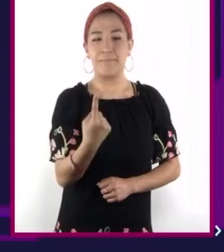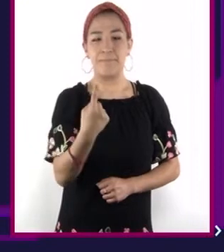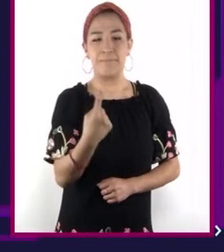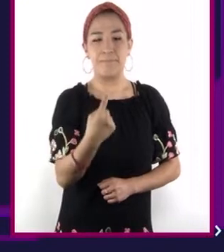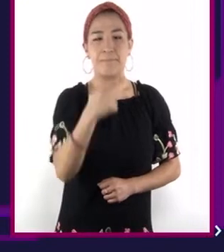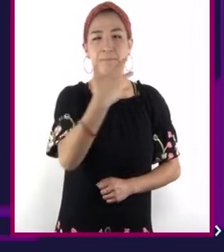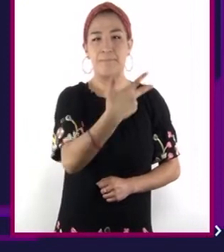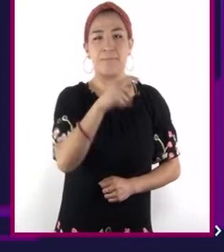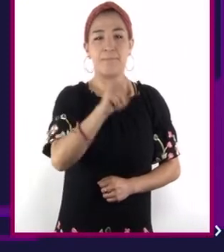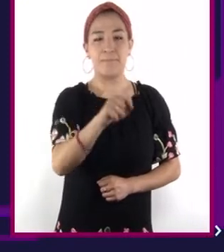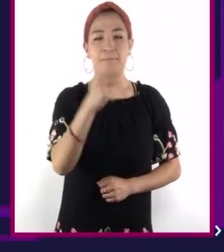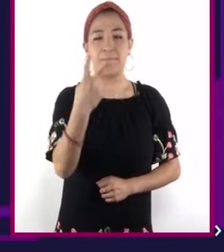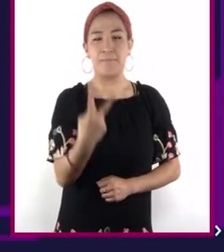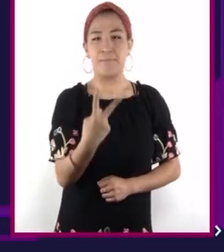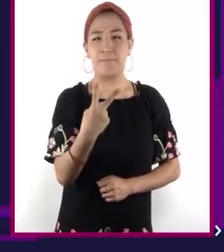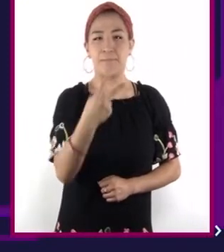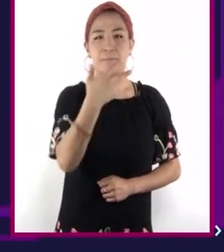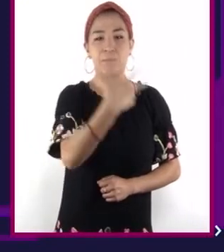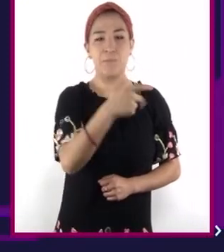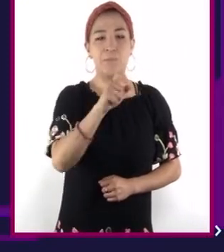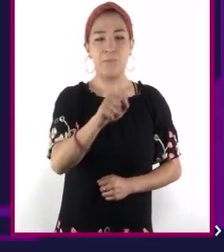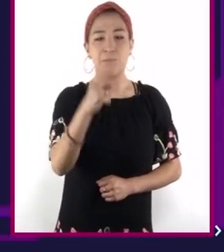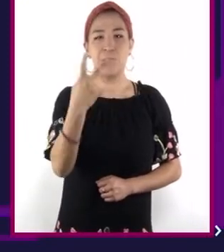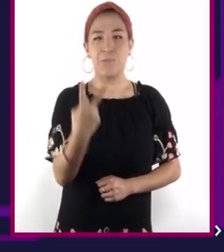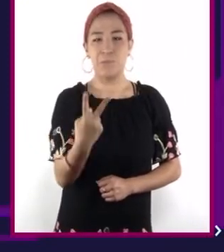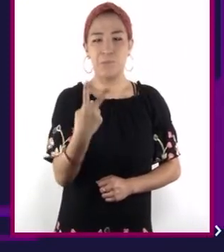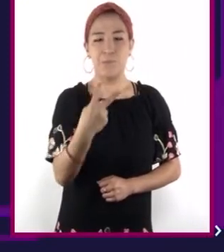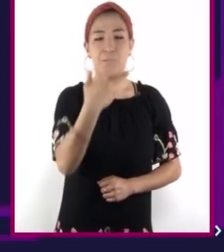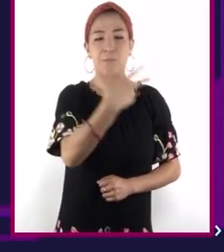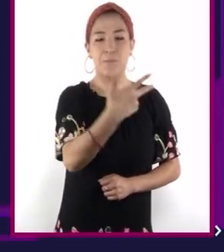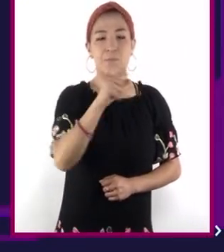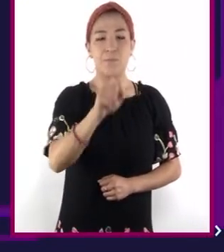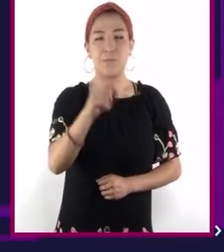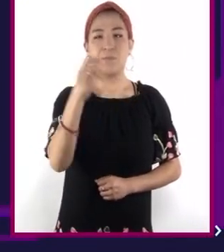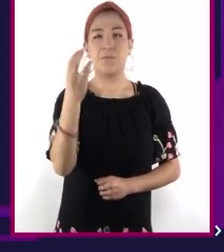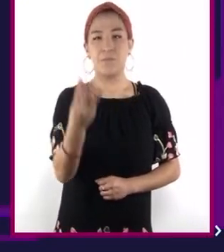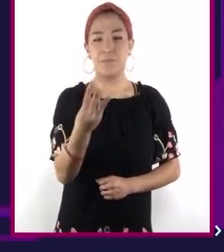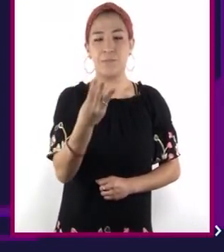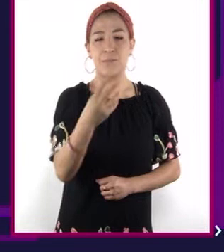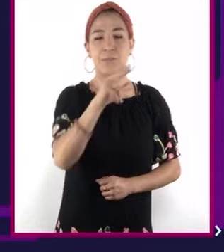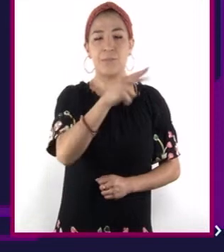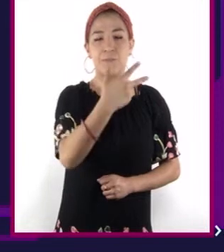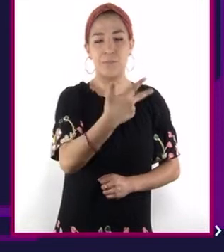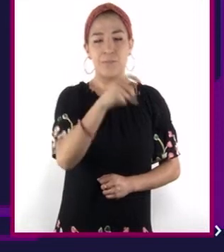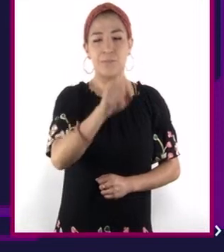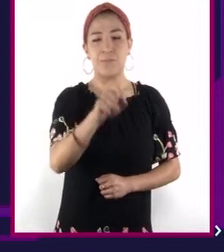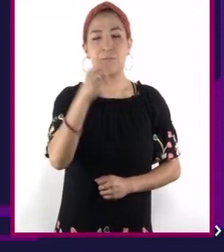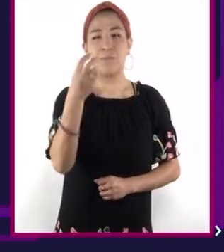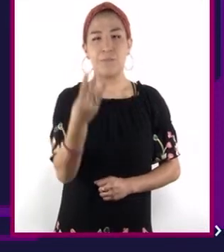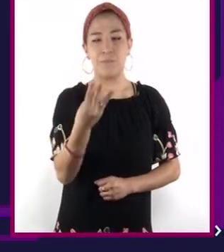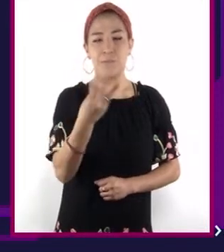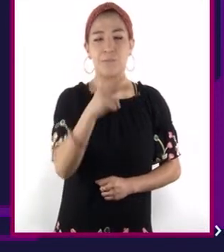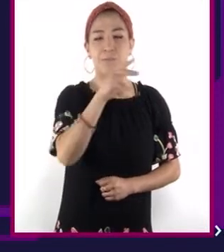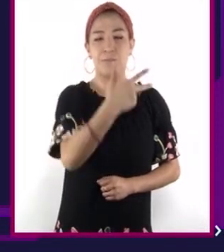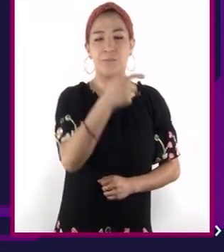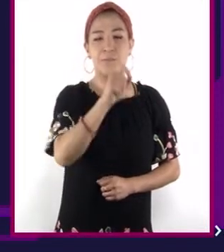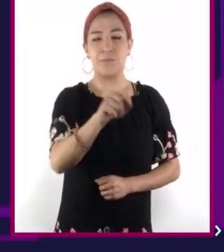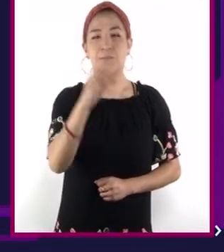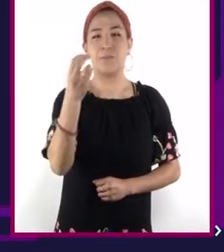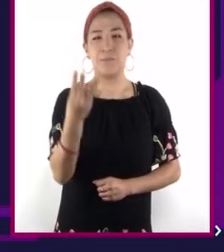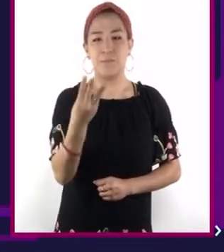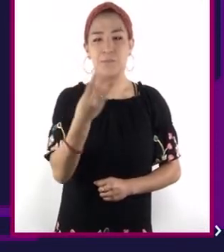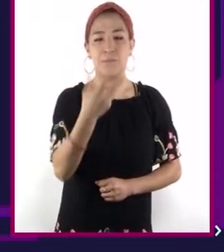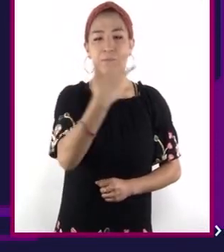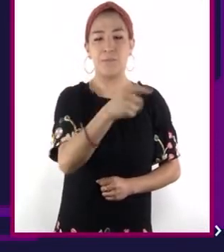8.1, 8.2, 8.2, 8.3, 8.3,